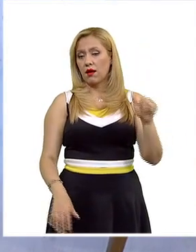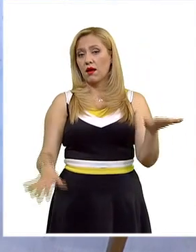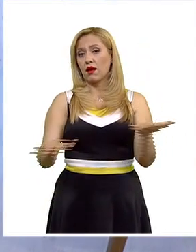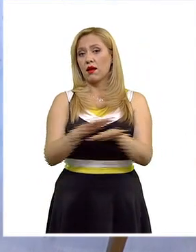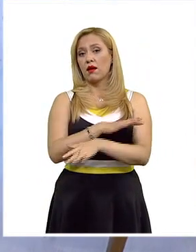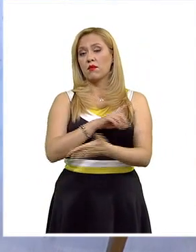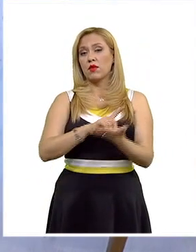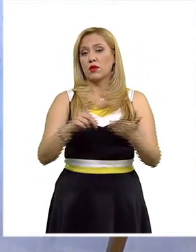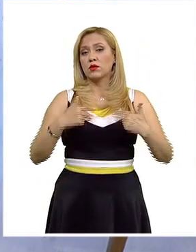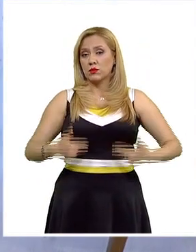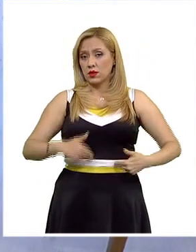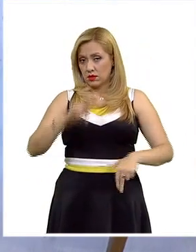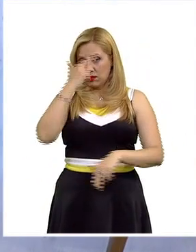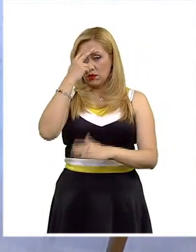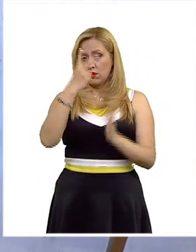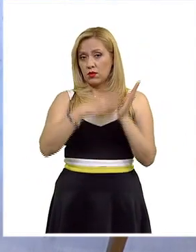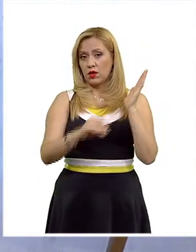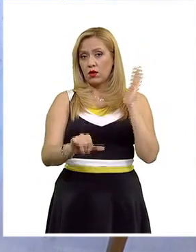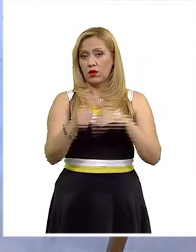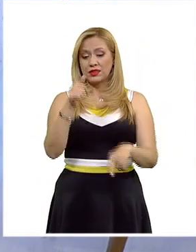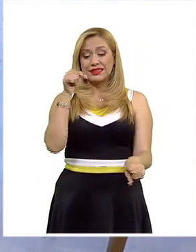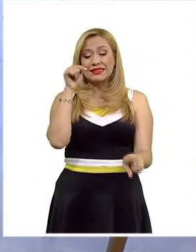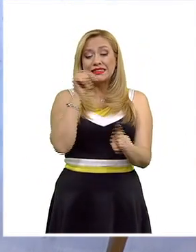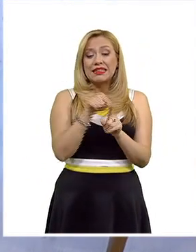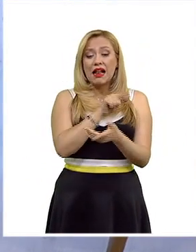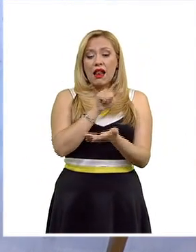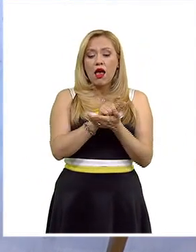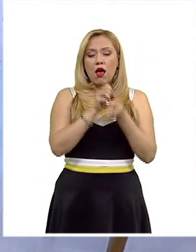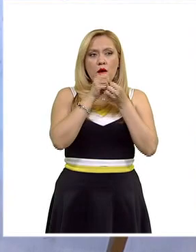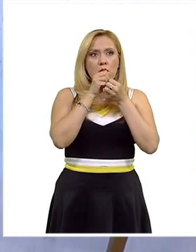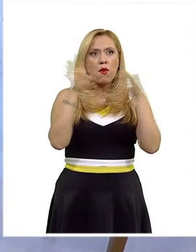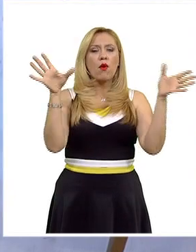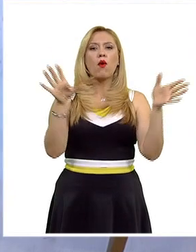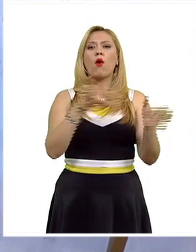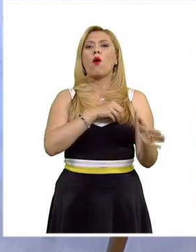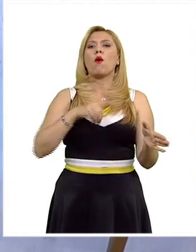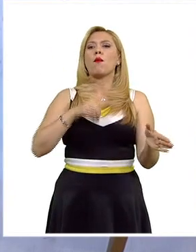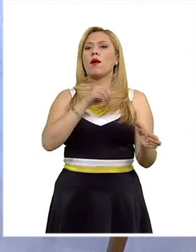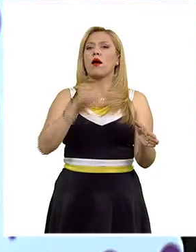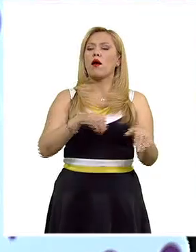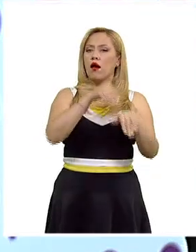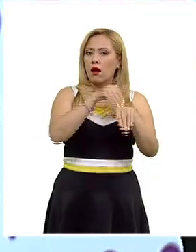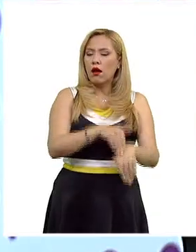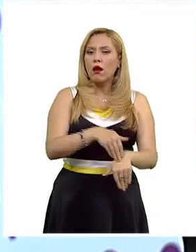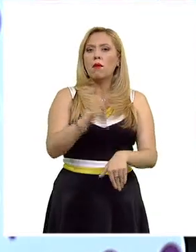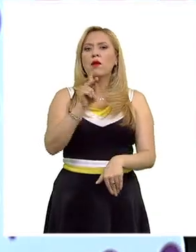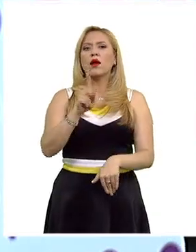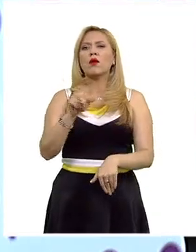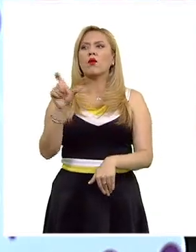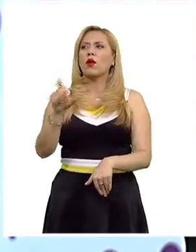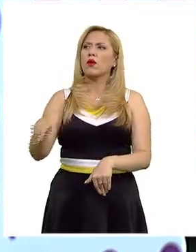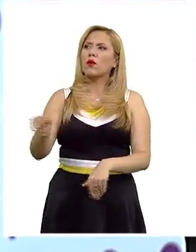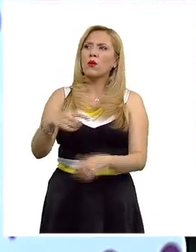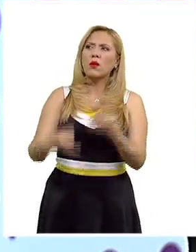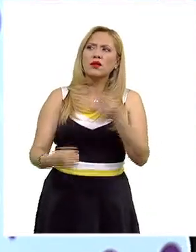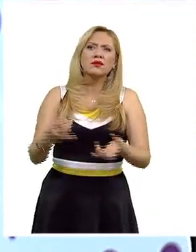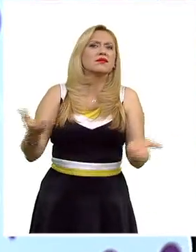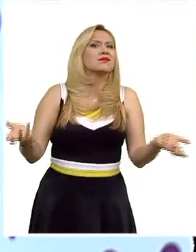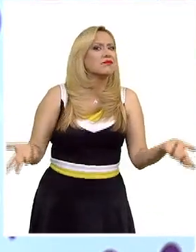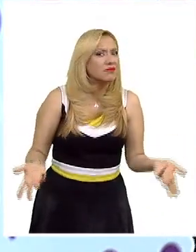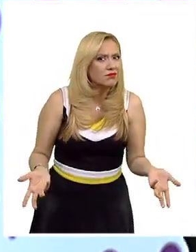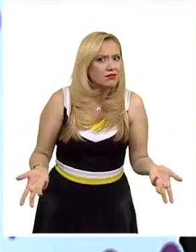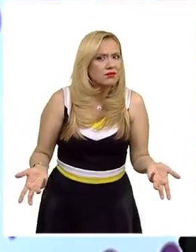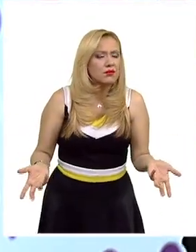humanos es ordenamiento jurídico nacional obligatorio, ¿no? Pero, ¿qué pasa con los operadores jurídicos?